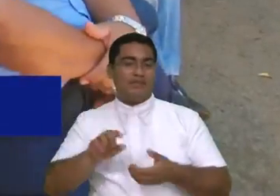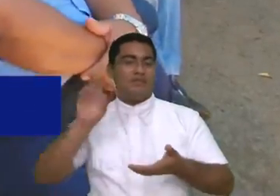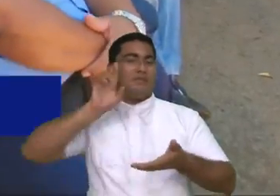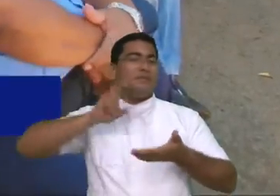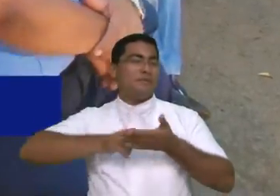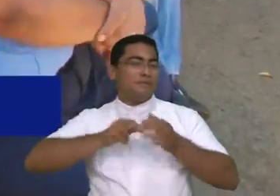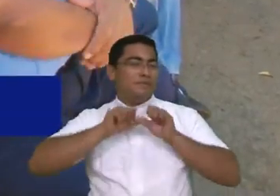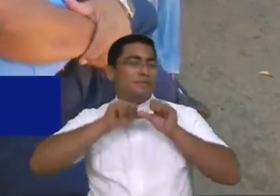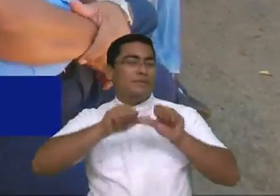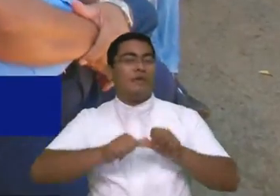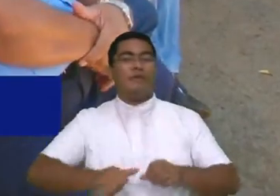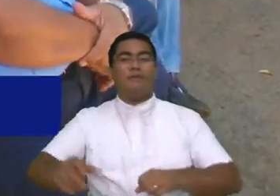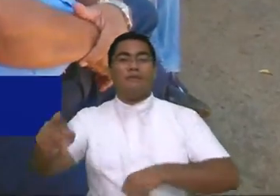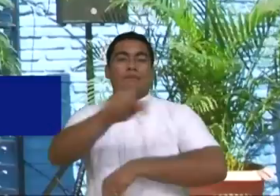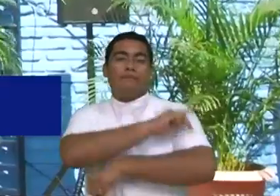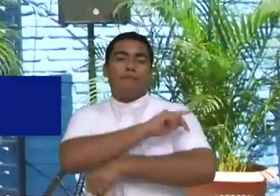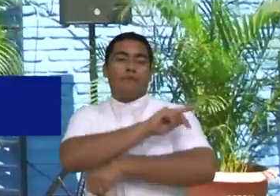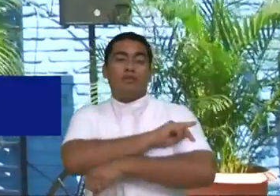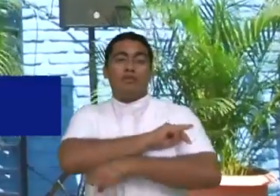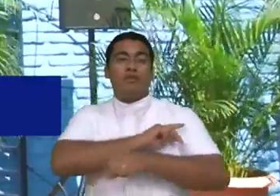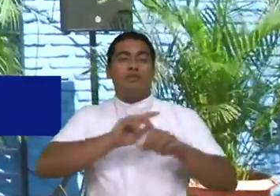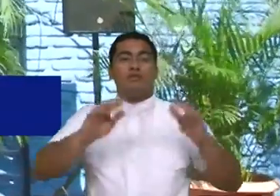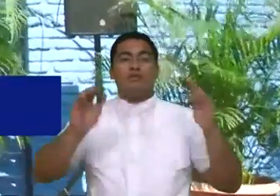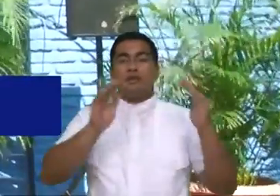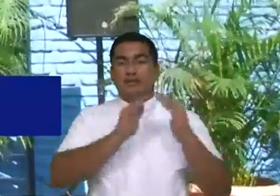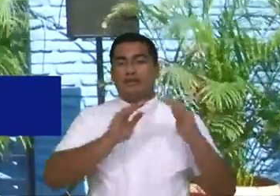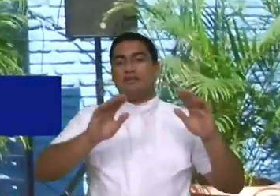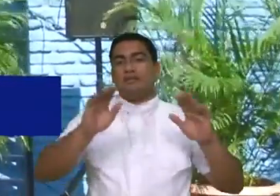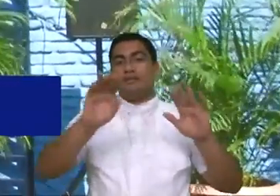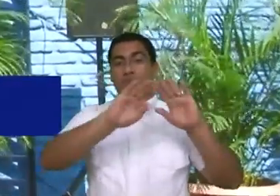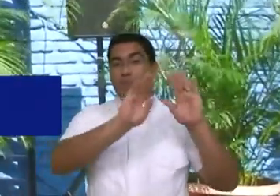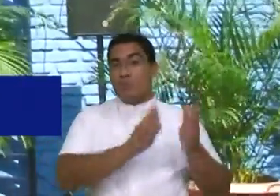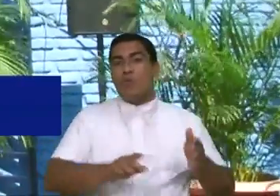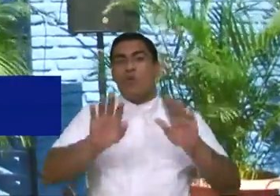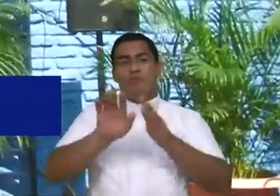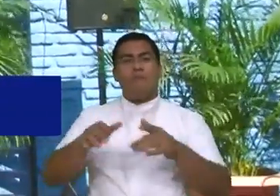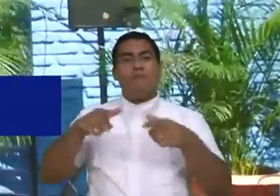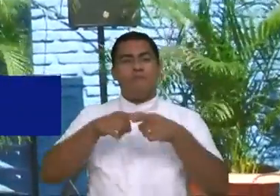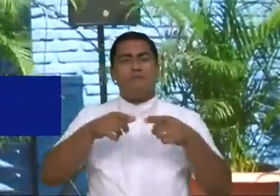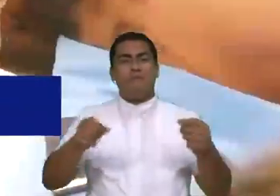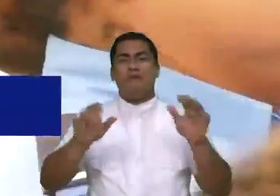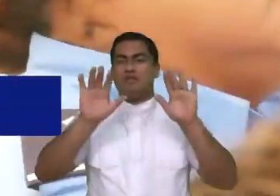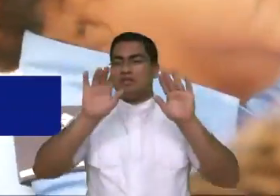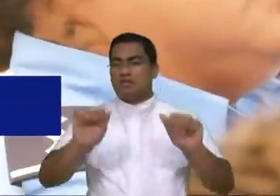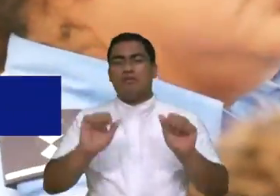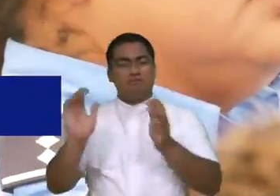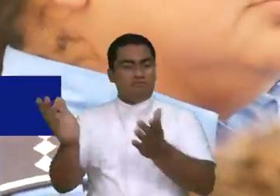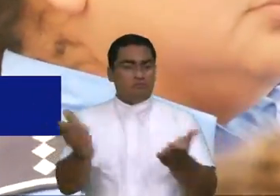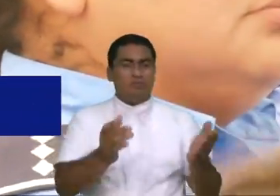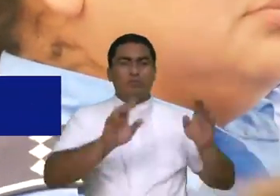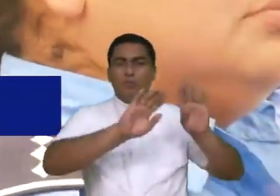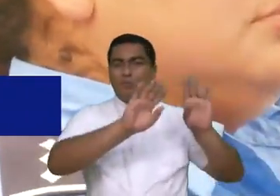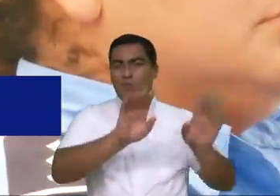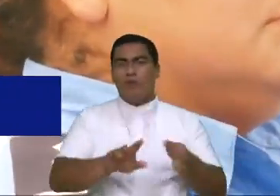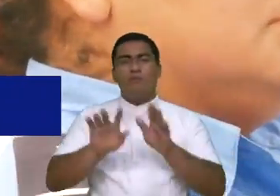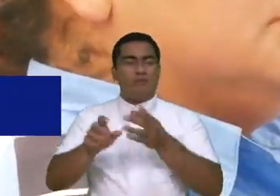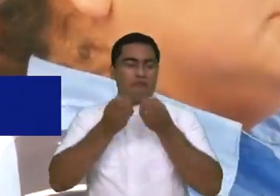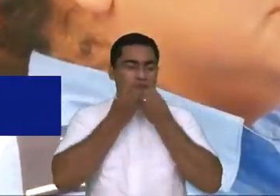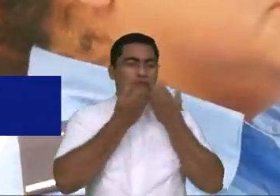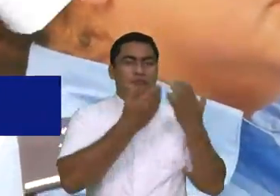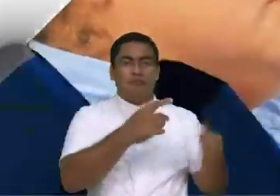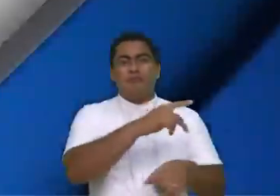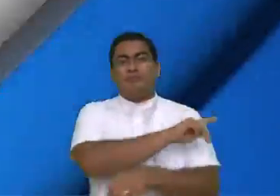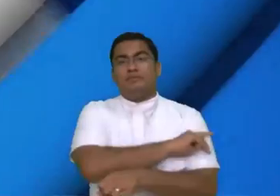Oficiales de la Comisaría de la Mujer del Distrito 3 en Managua, listos para dar atención a las mujeres que requieran realizar